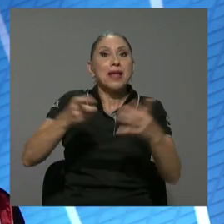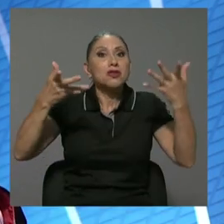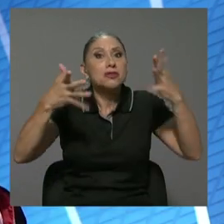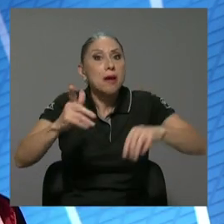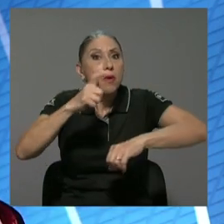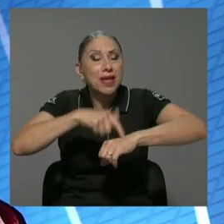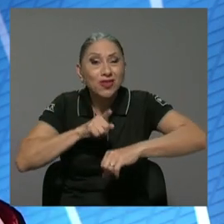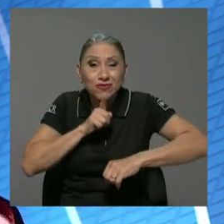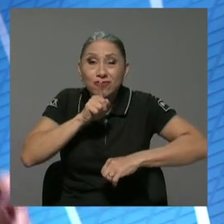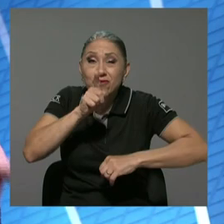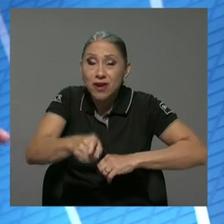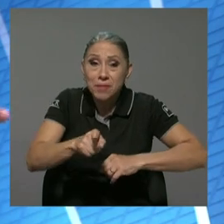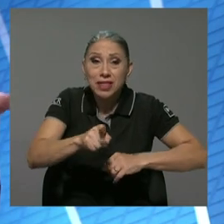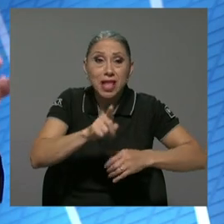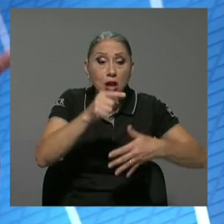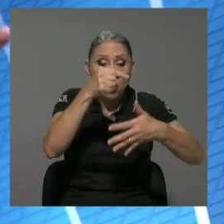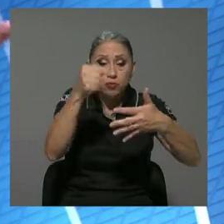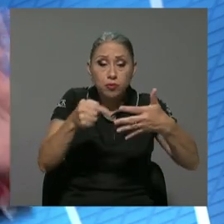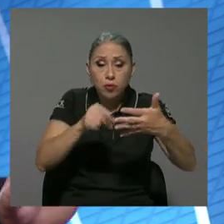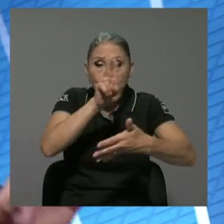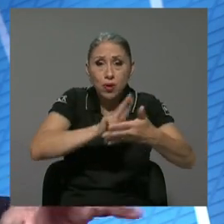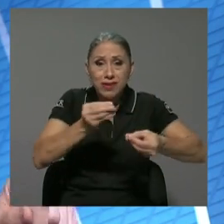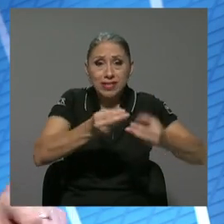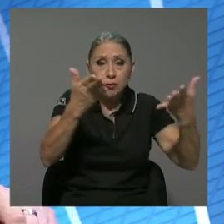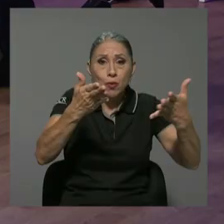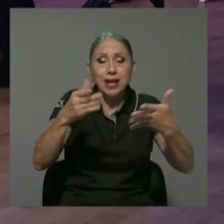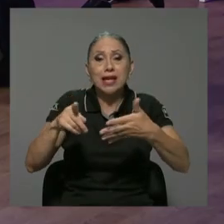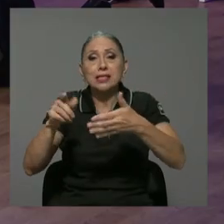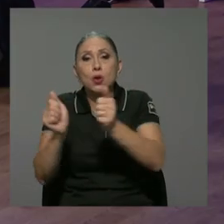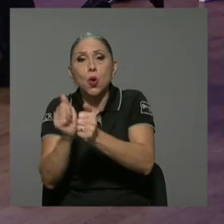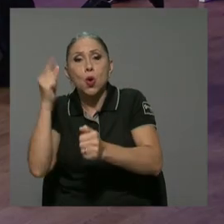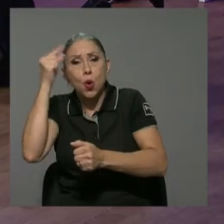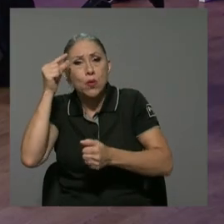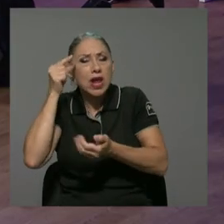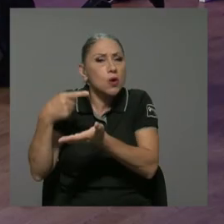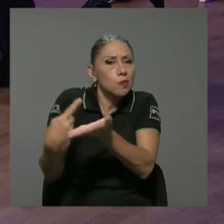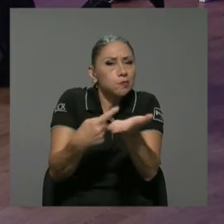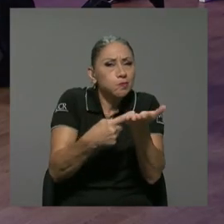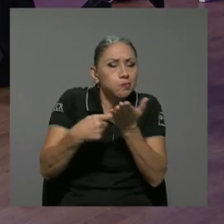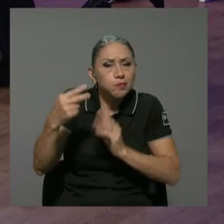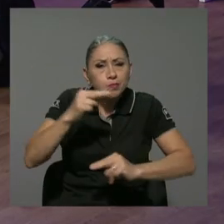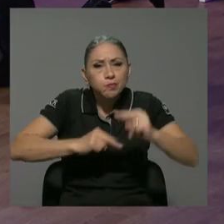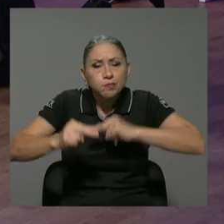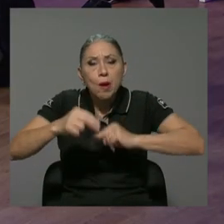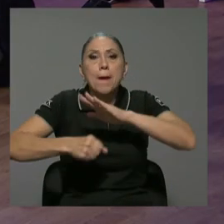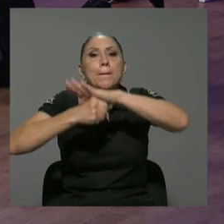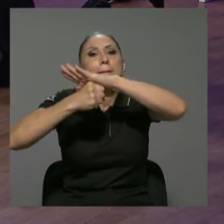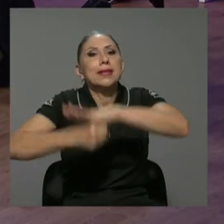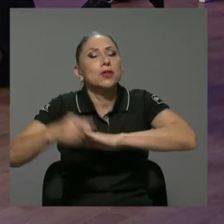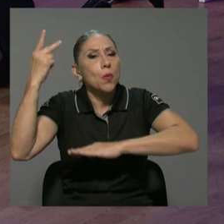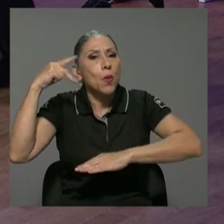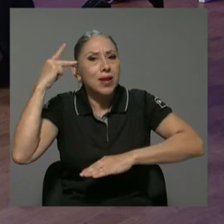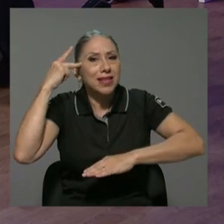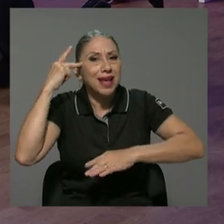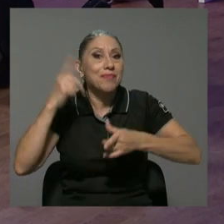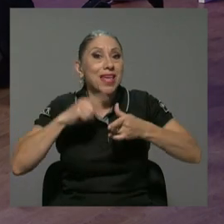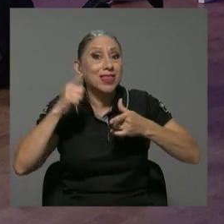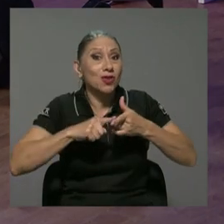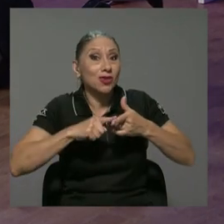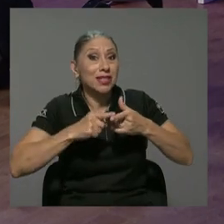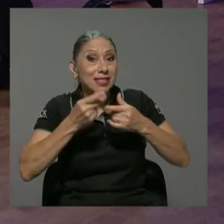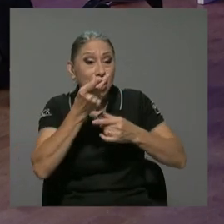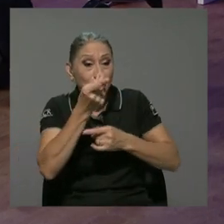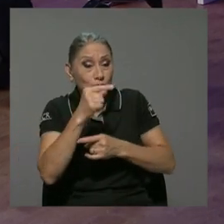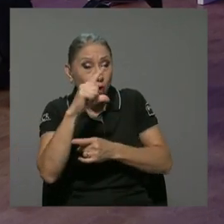y las universidades públicas, hubo una presión política muy fuerte, ¿verdad?, que hizo que ese monto se redujera y que incluso se